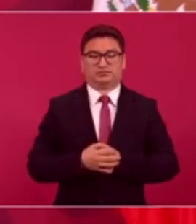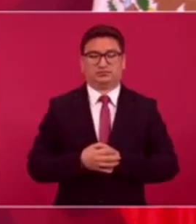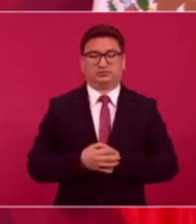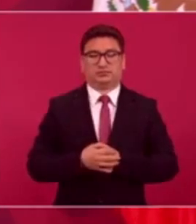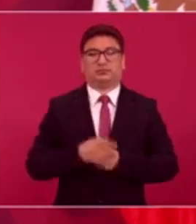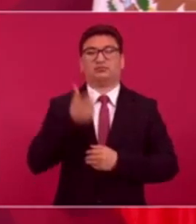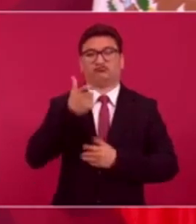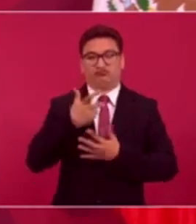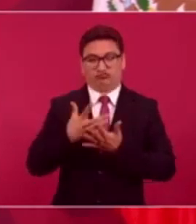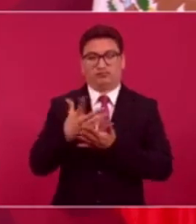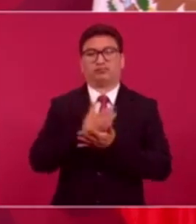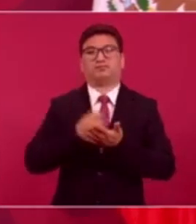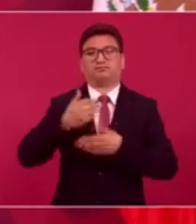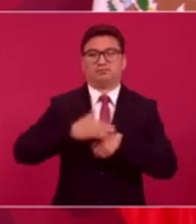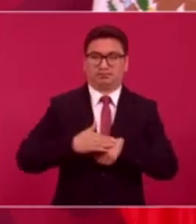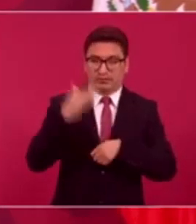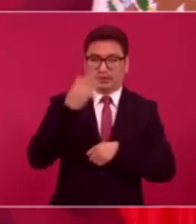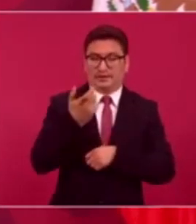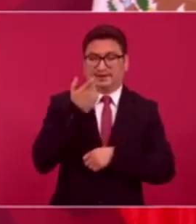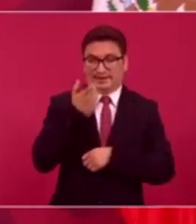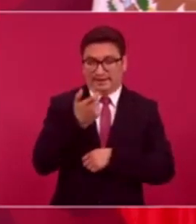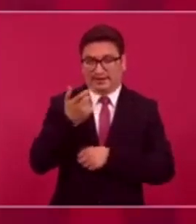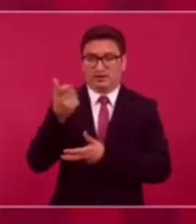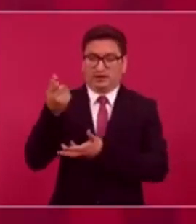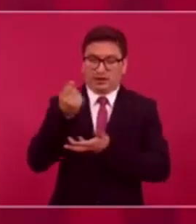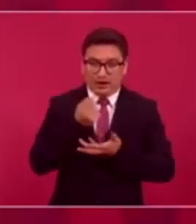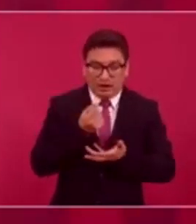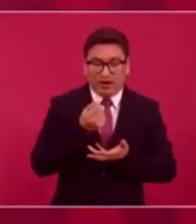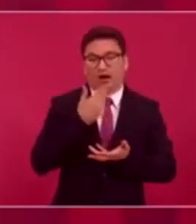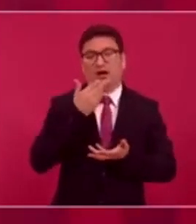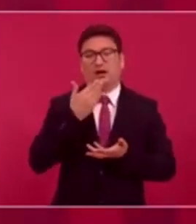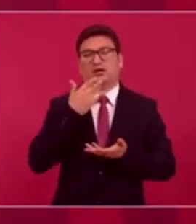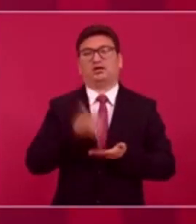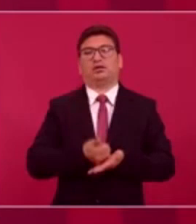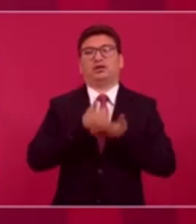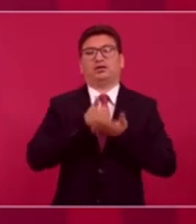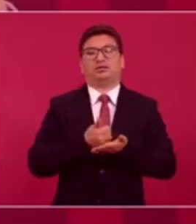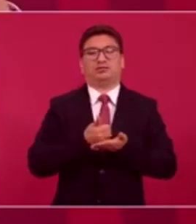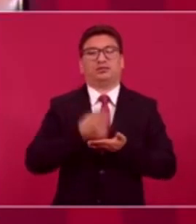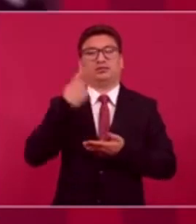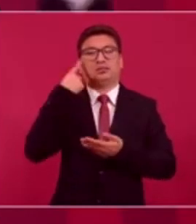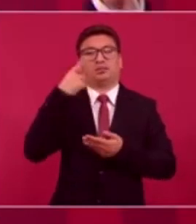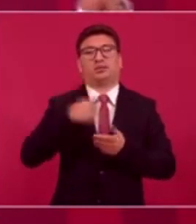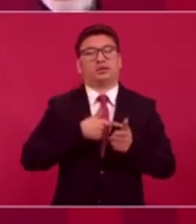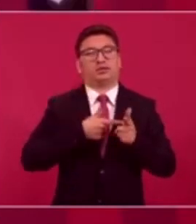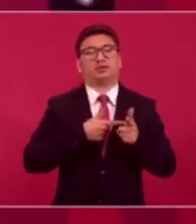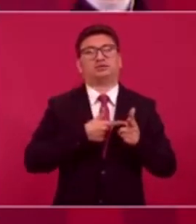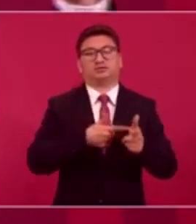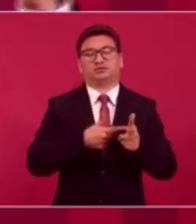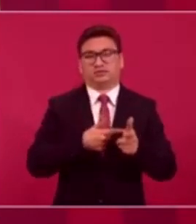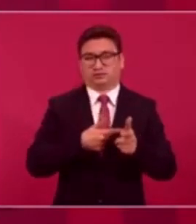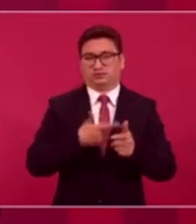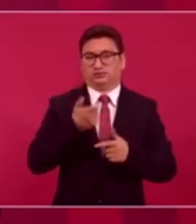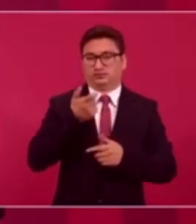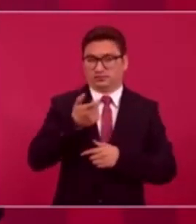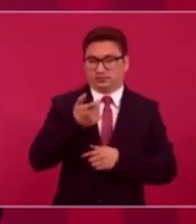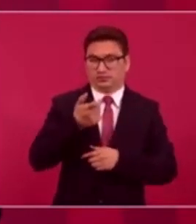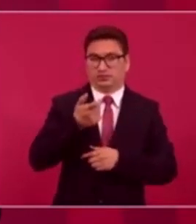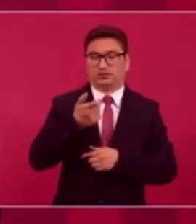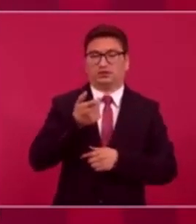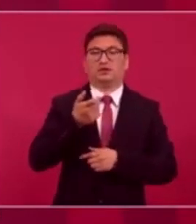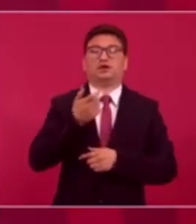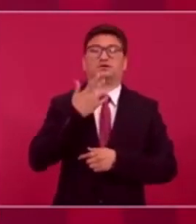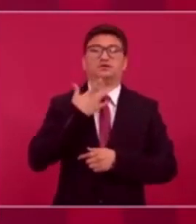tiene más ingresos y esto nos ayuda pues para mantener los precios